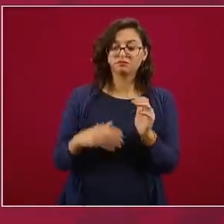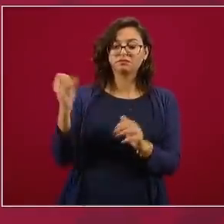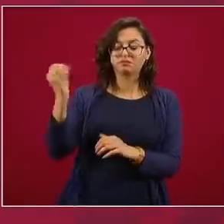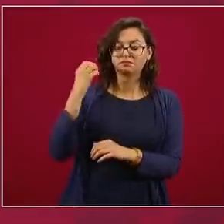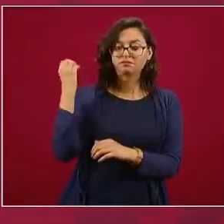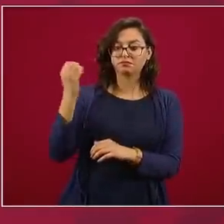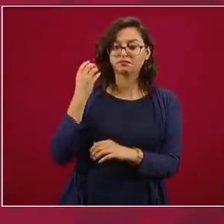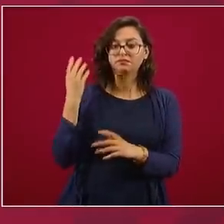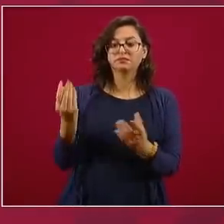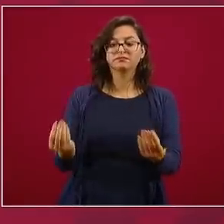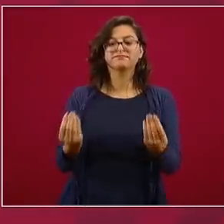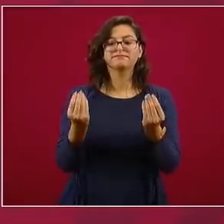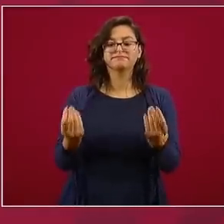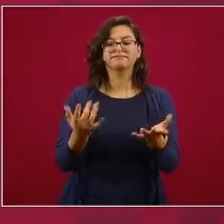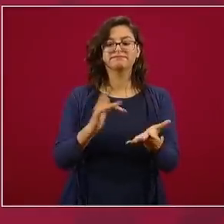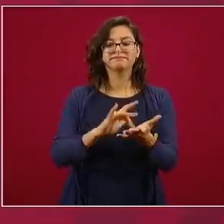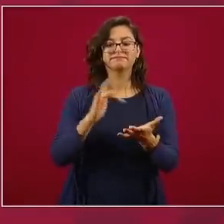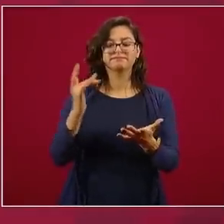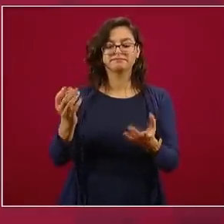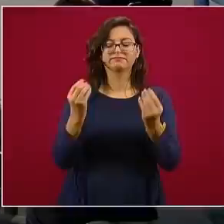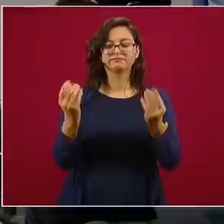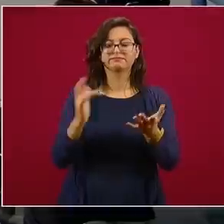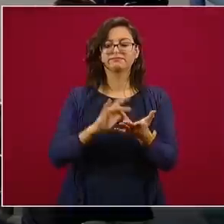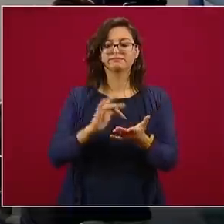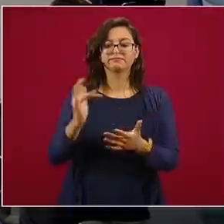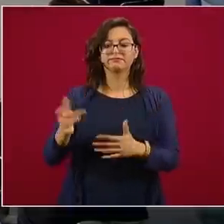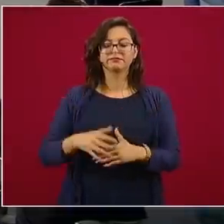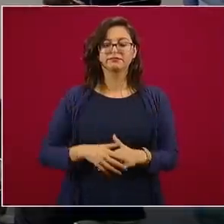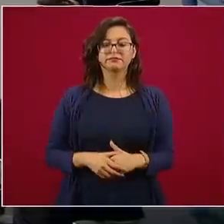conferencia. Muchas gracias, muchas gracias.